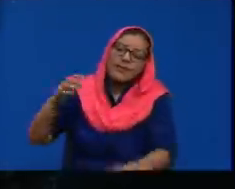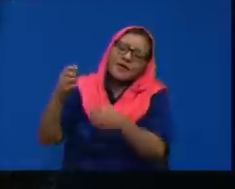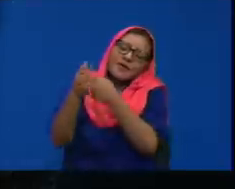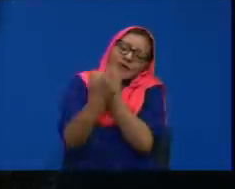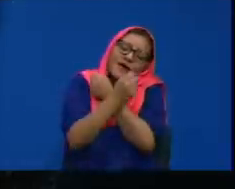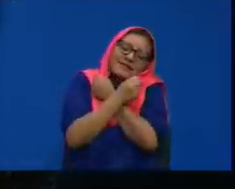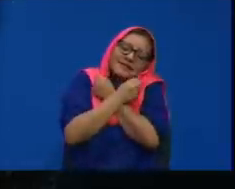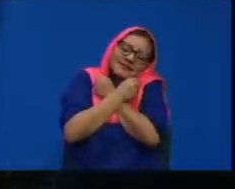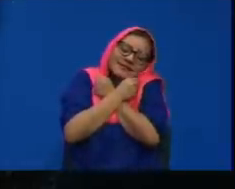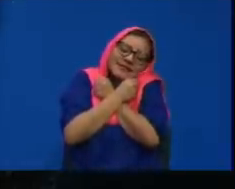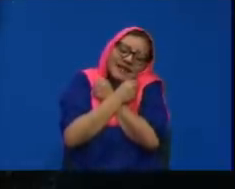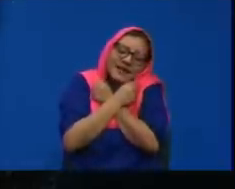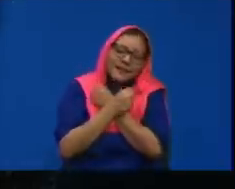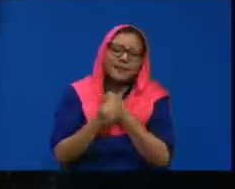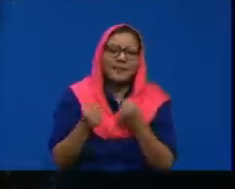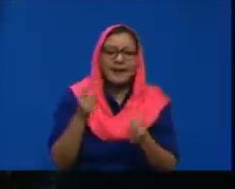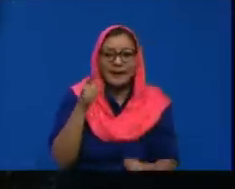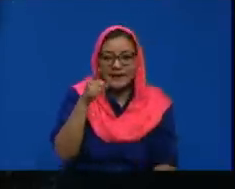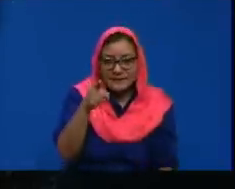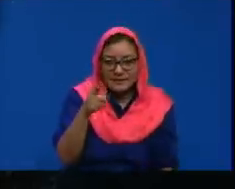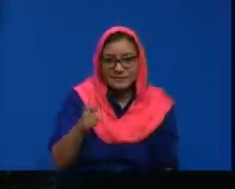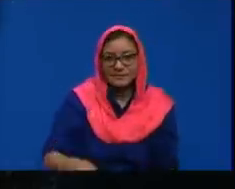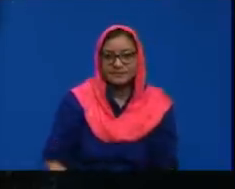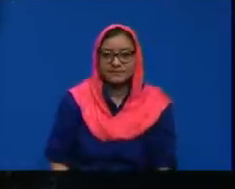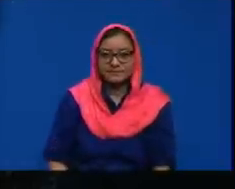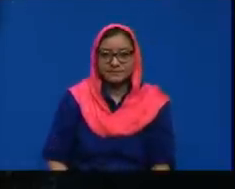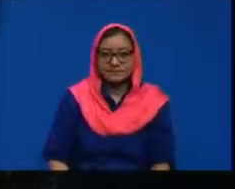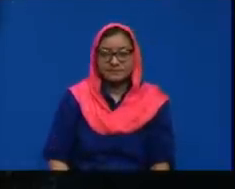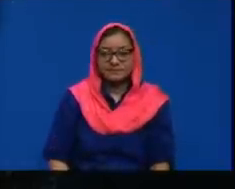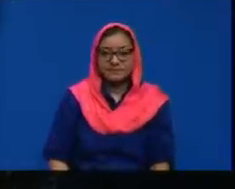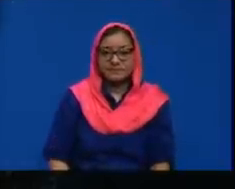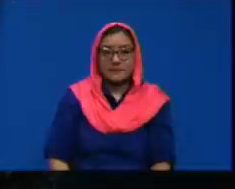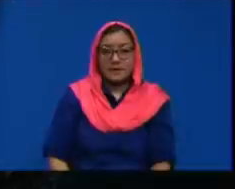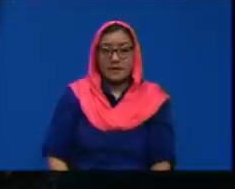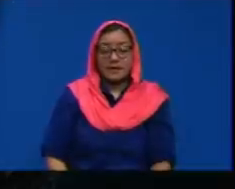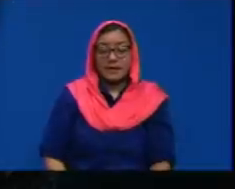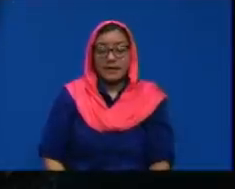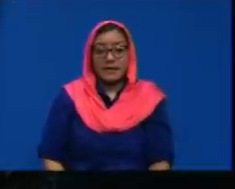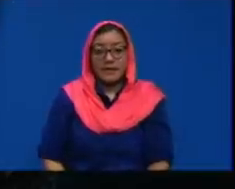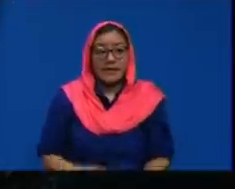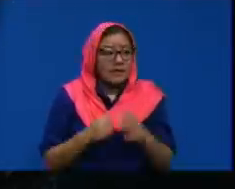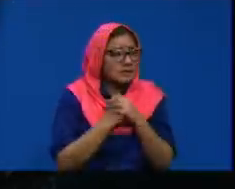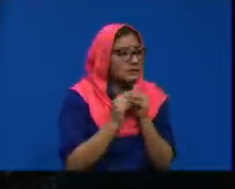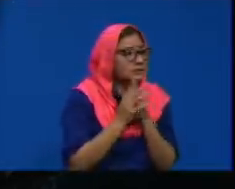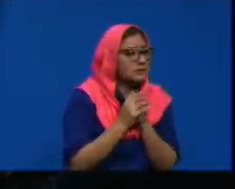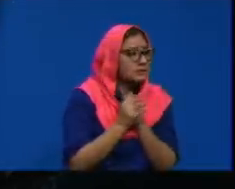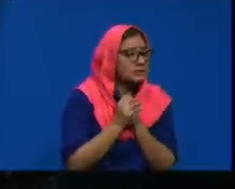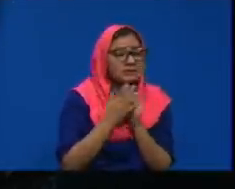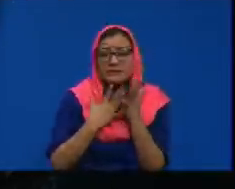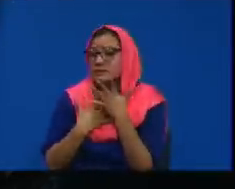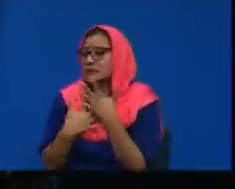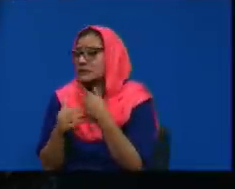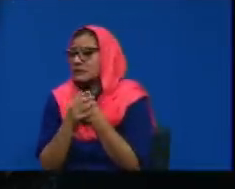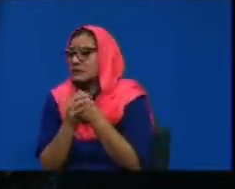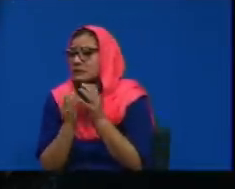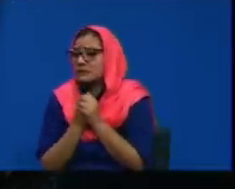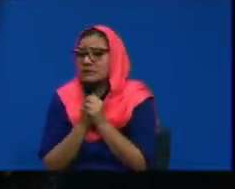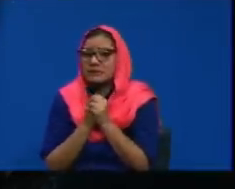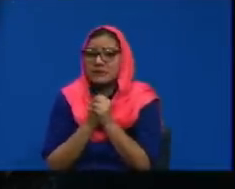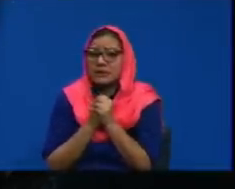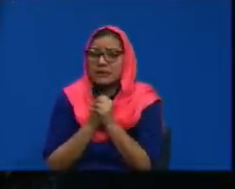te amo, dice el Señor. Ahora, pueblo, no te angusties por tu